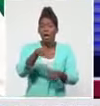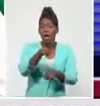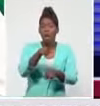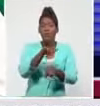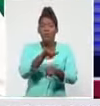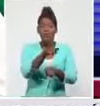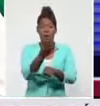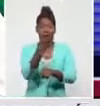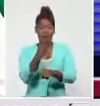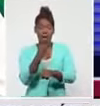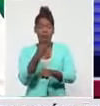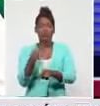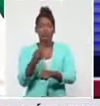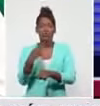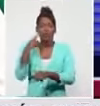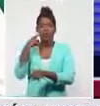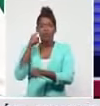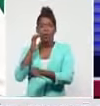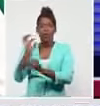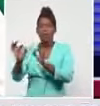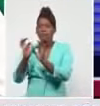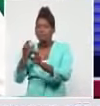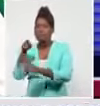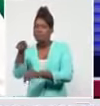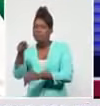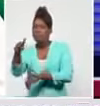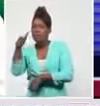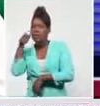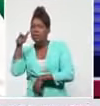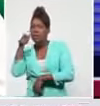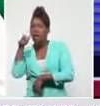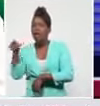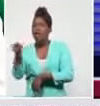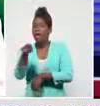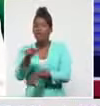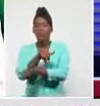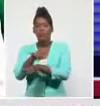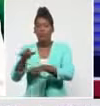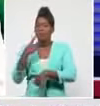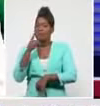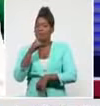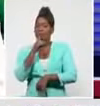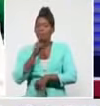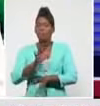vigilancia y se le realiza un PCR al 5.º día. Yo